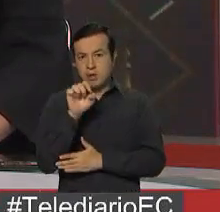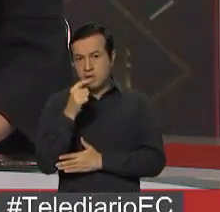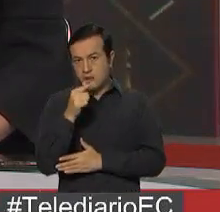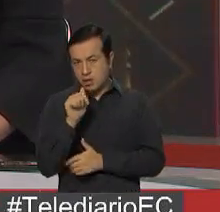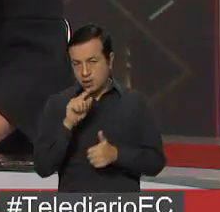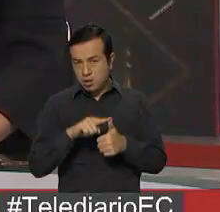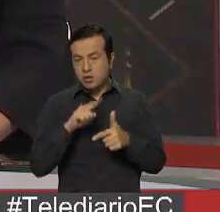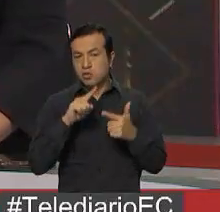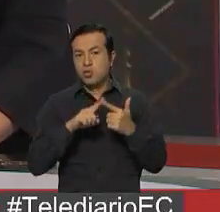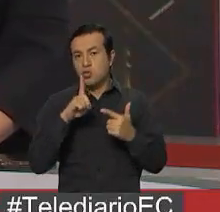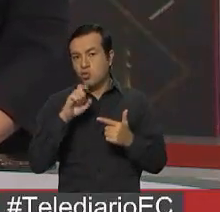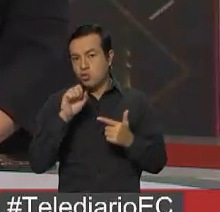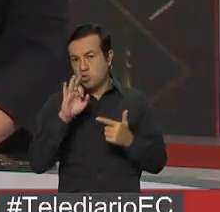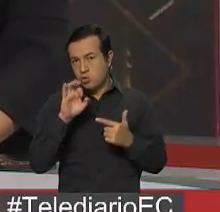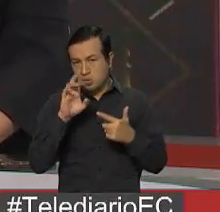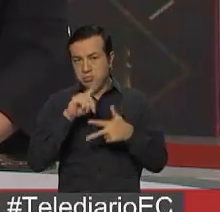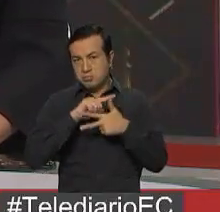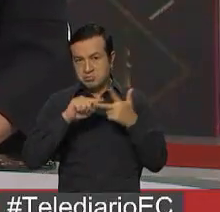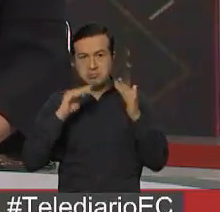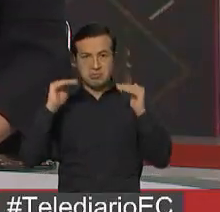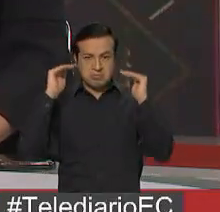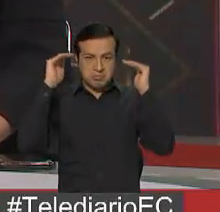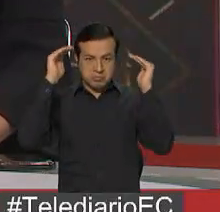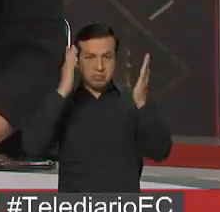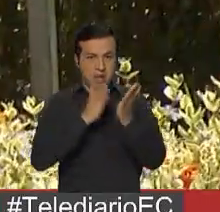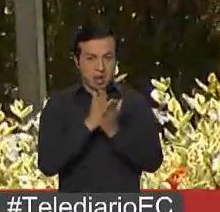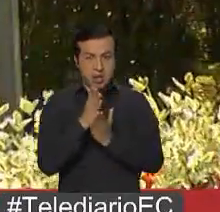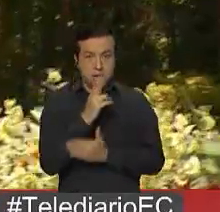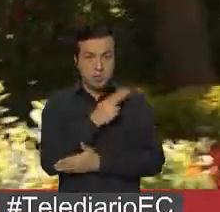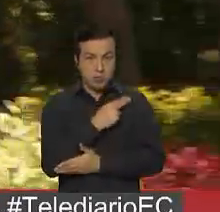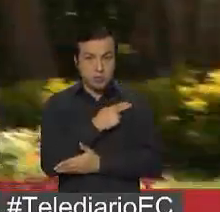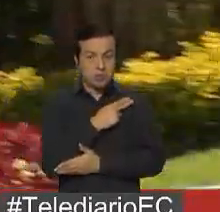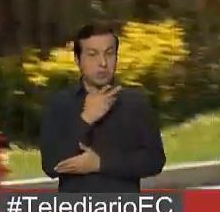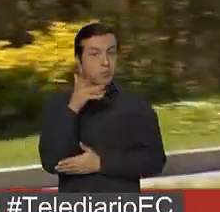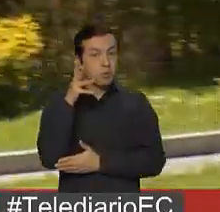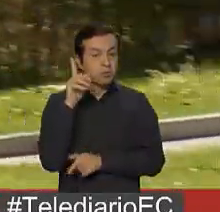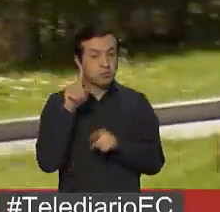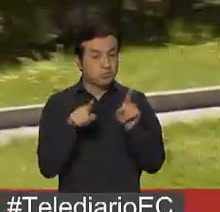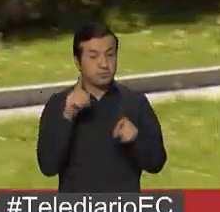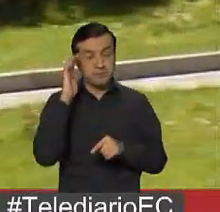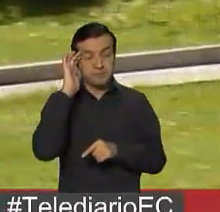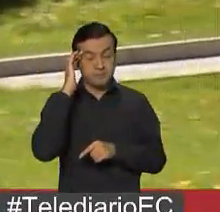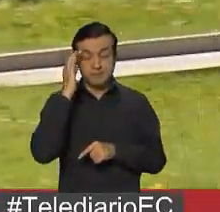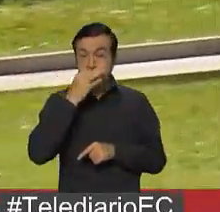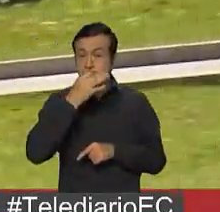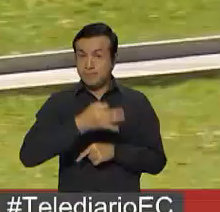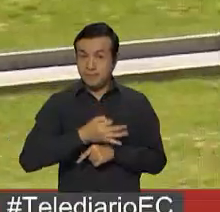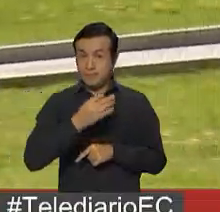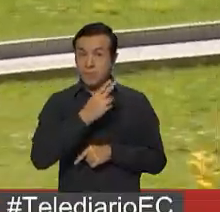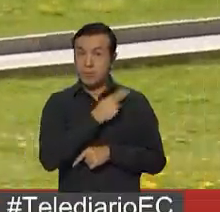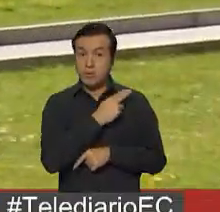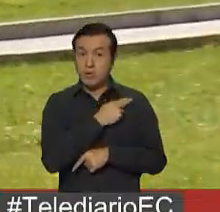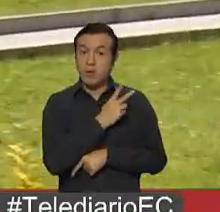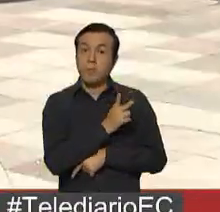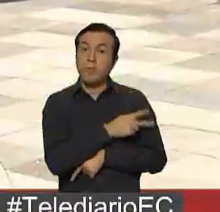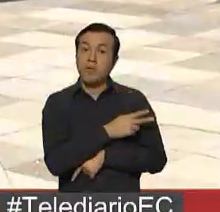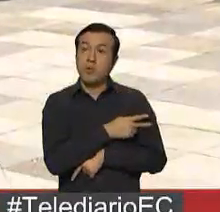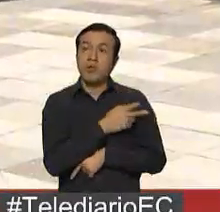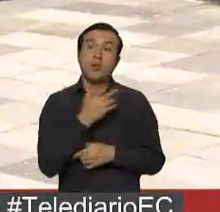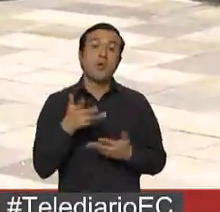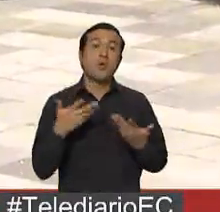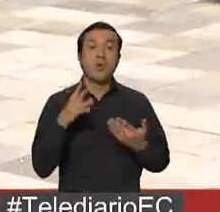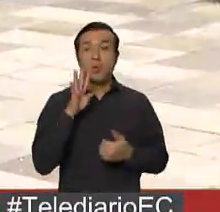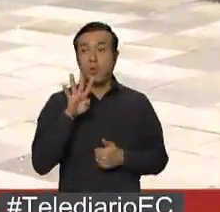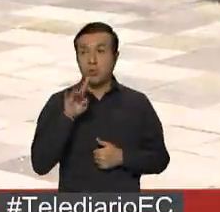y doctorado de esta alma máter la preocupación es real la escuela politécnica nacional tendría